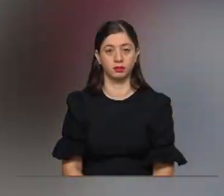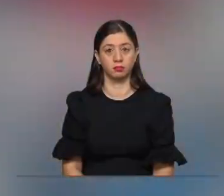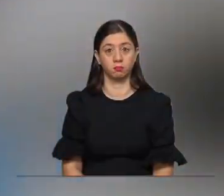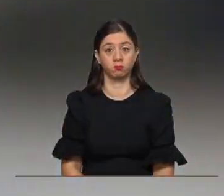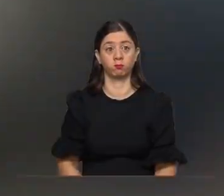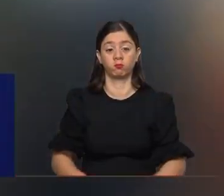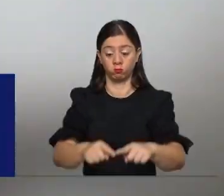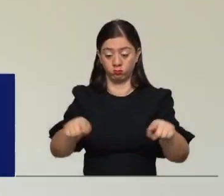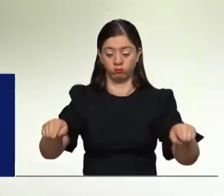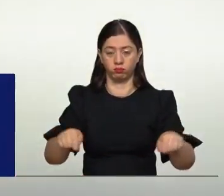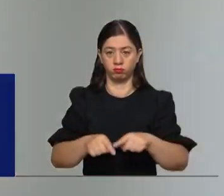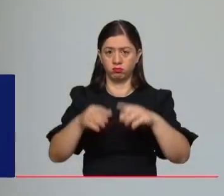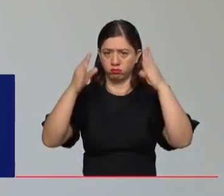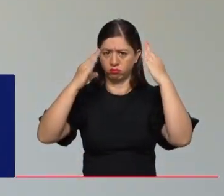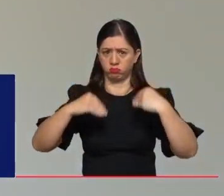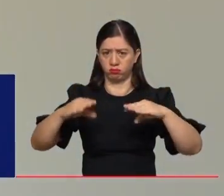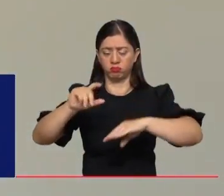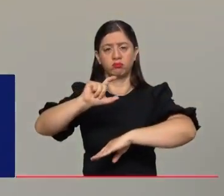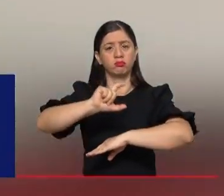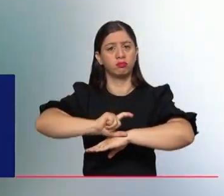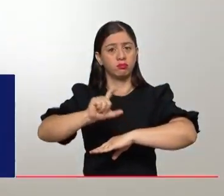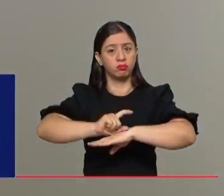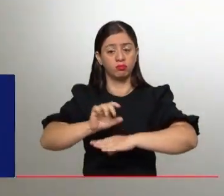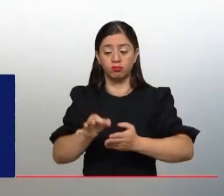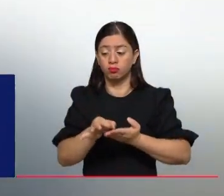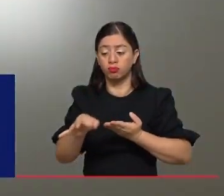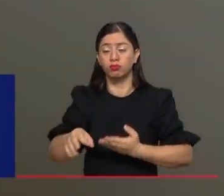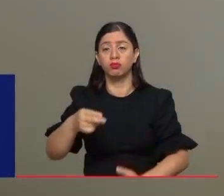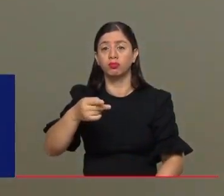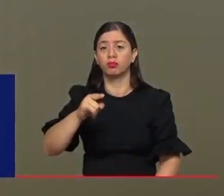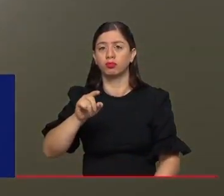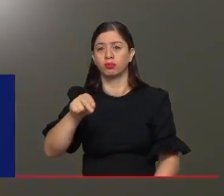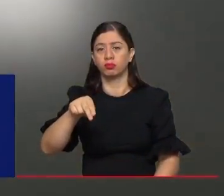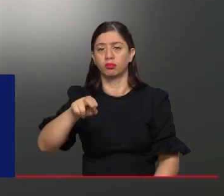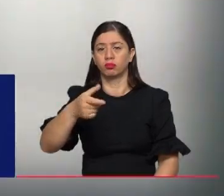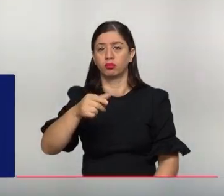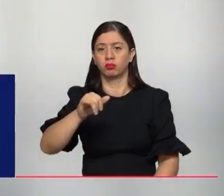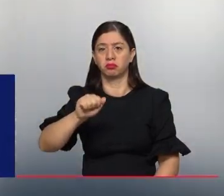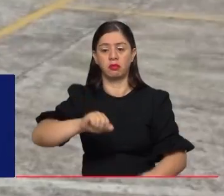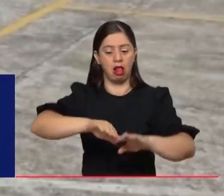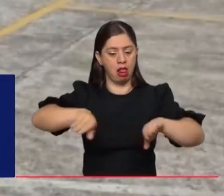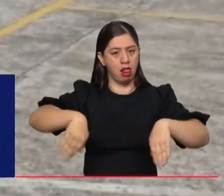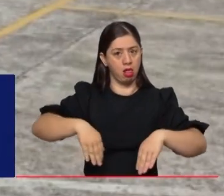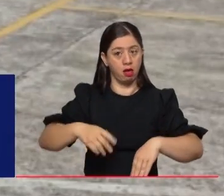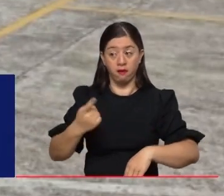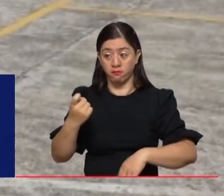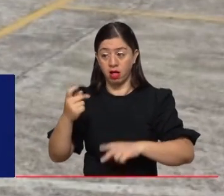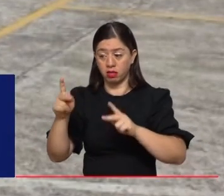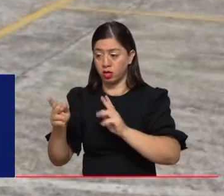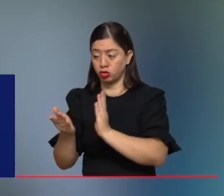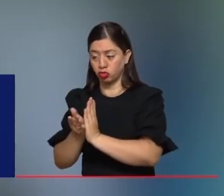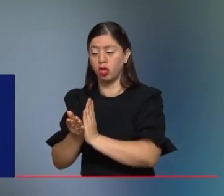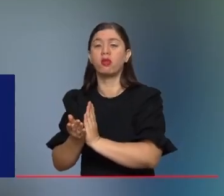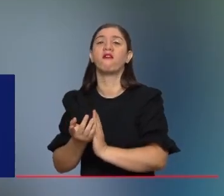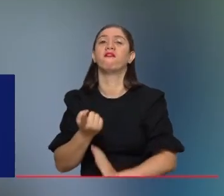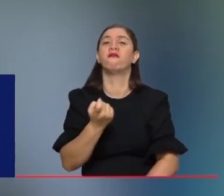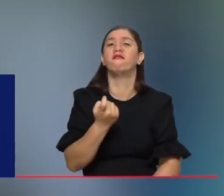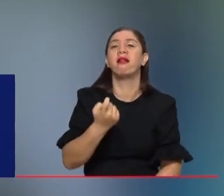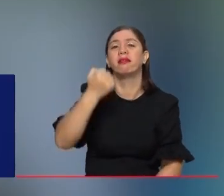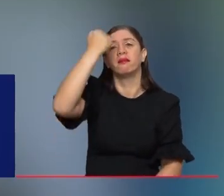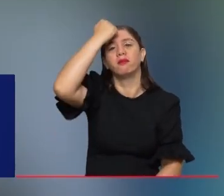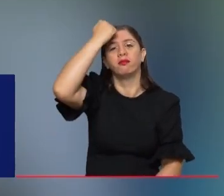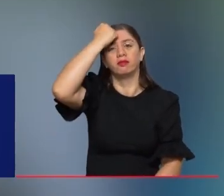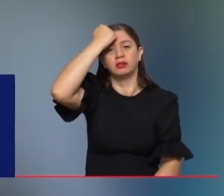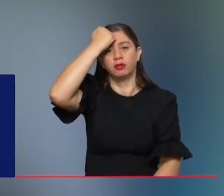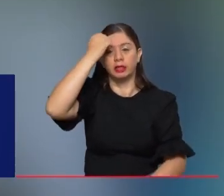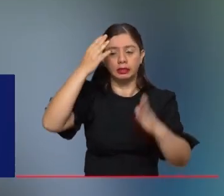Los salones hoy de la institución Inmaculada Concepción en zona rural de Unguía permanecen vacíos, y no porque falten estudiantes, sino algunos docentes que dicten